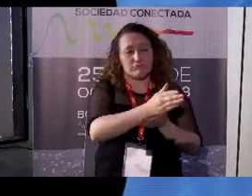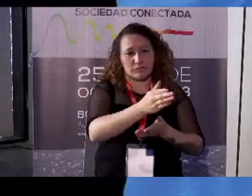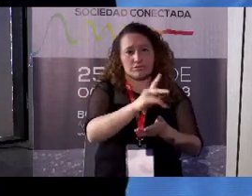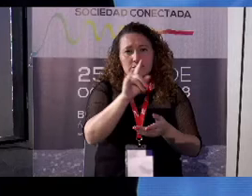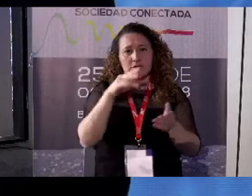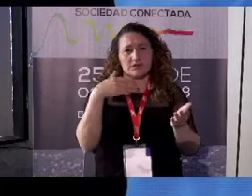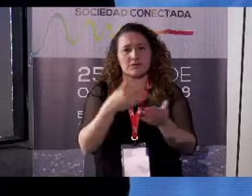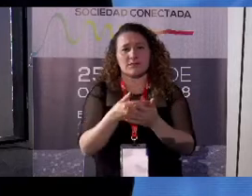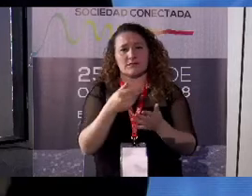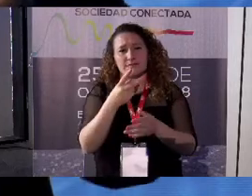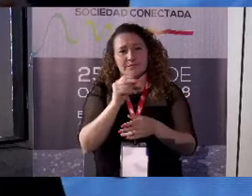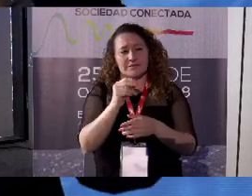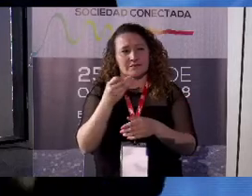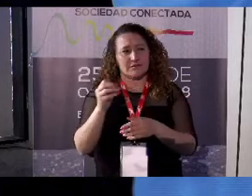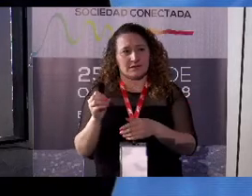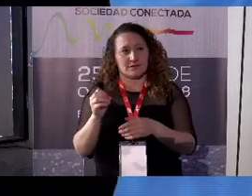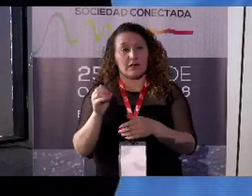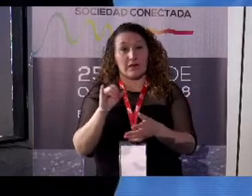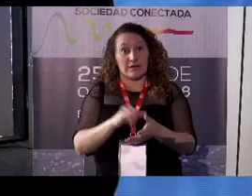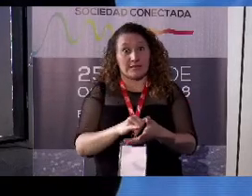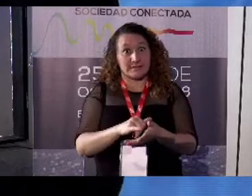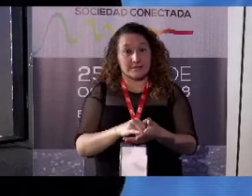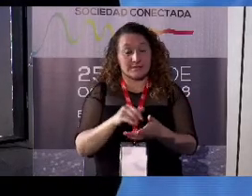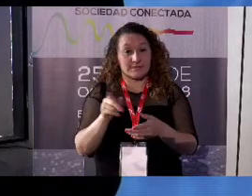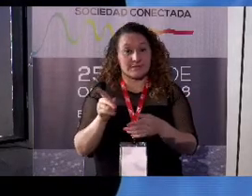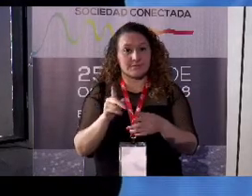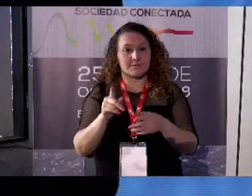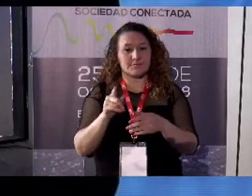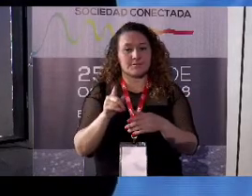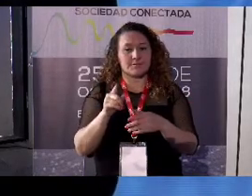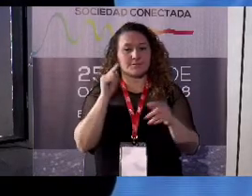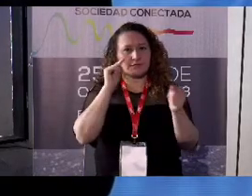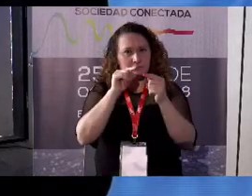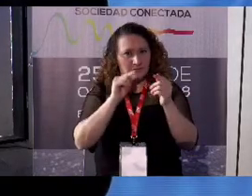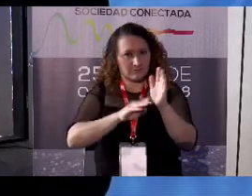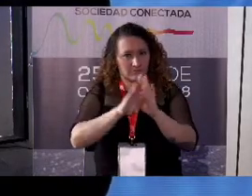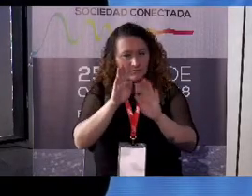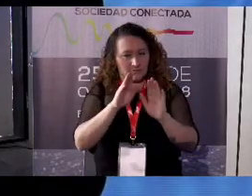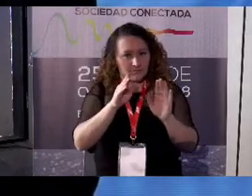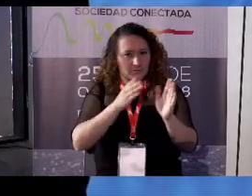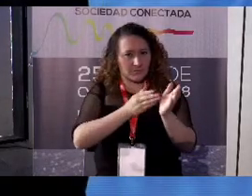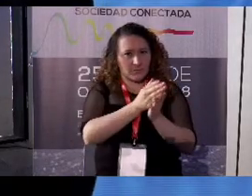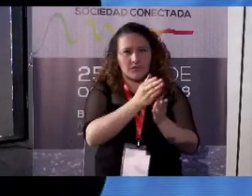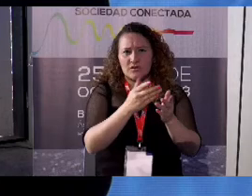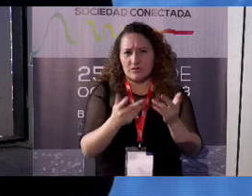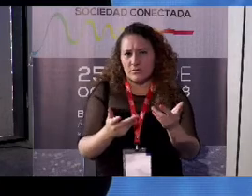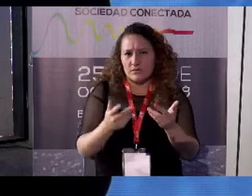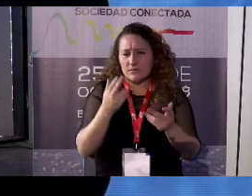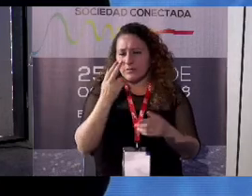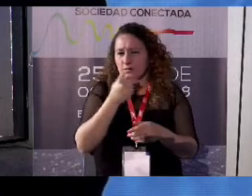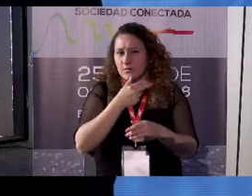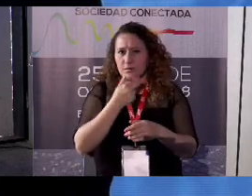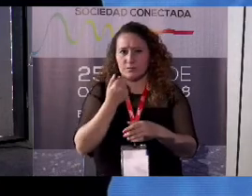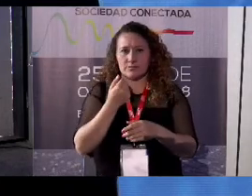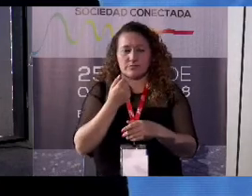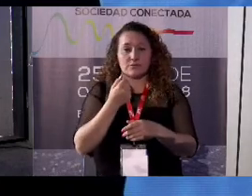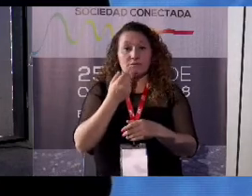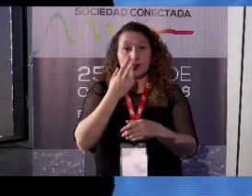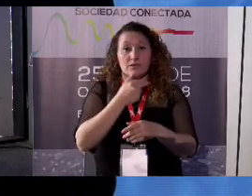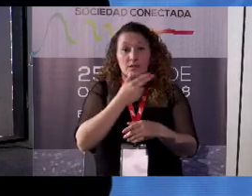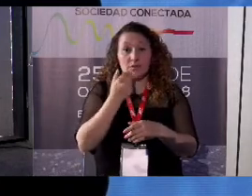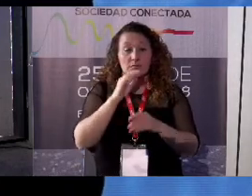compromiso eh los objetivos de desarrollo sostenible están comprometiendo comprometiendo a los